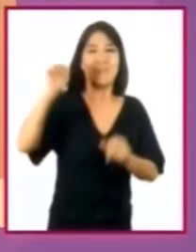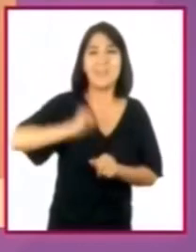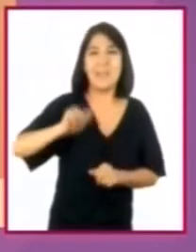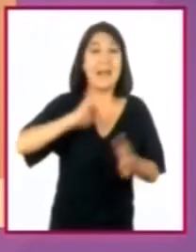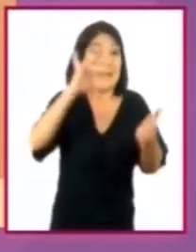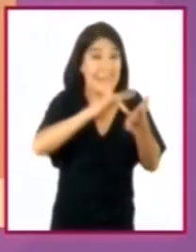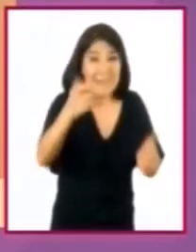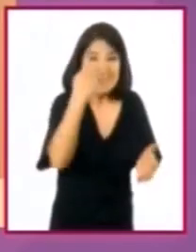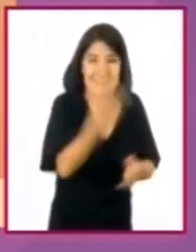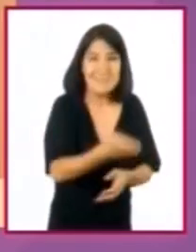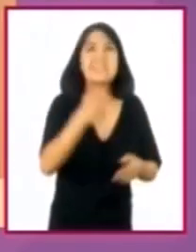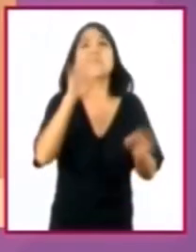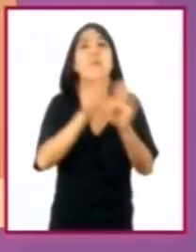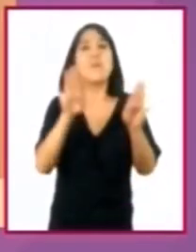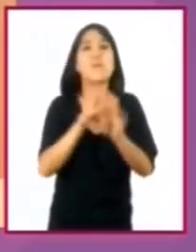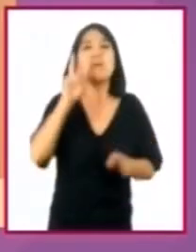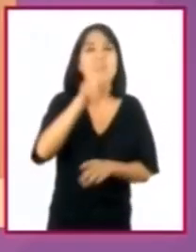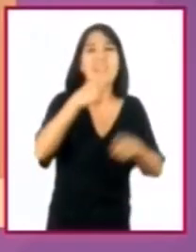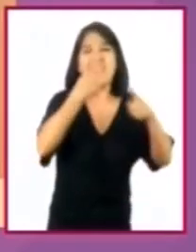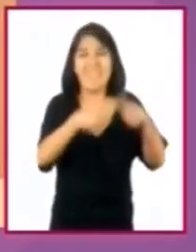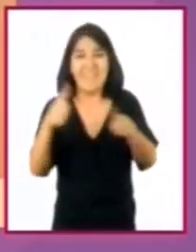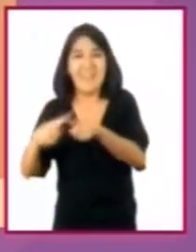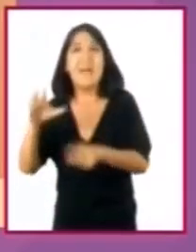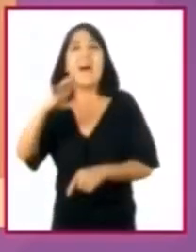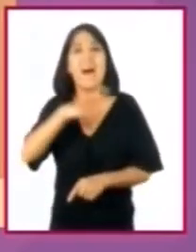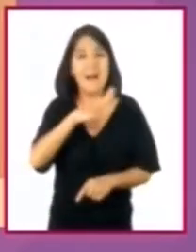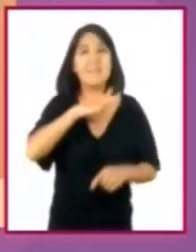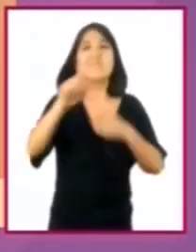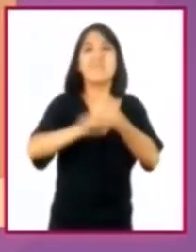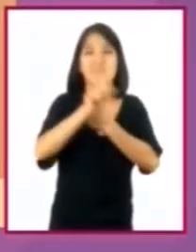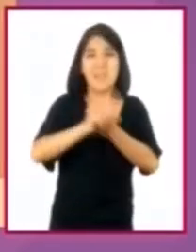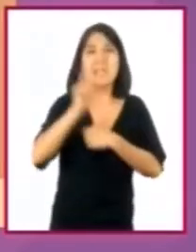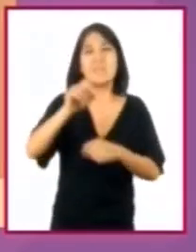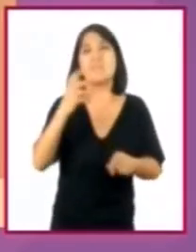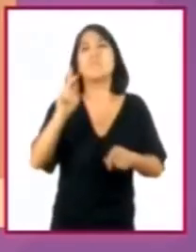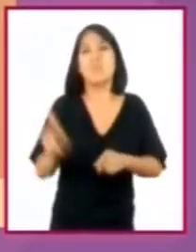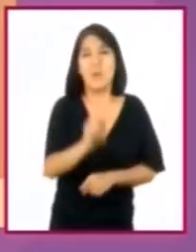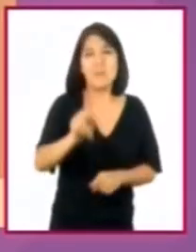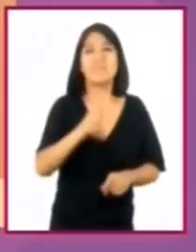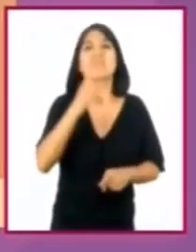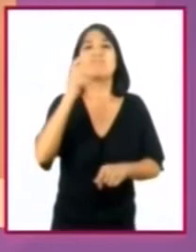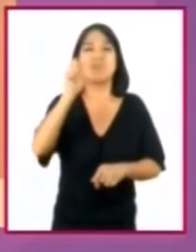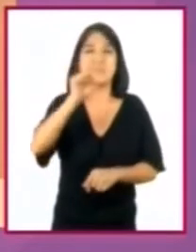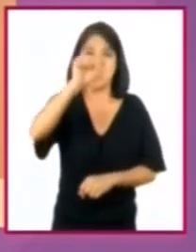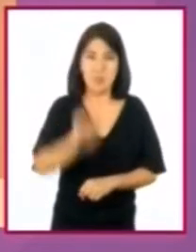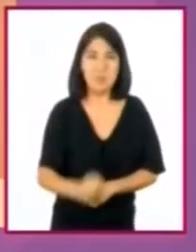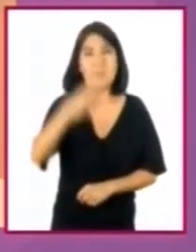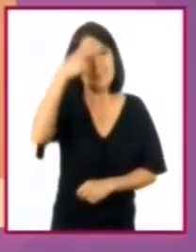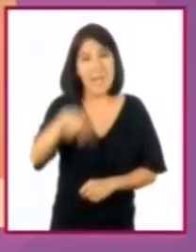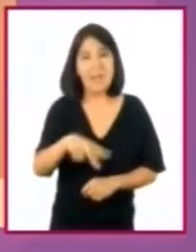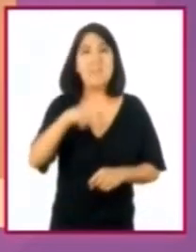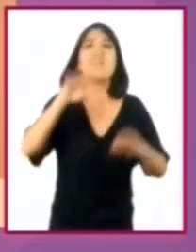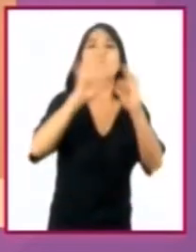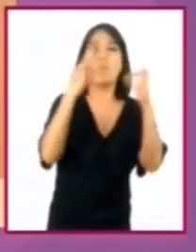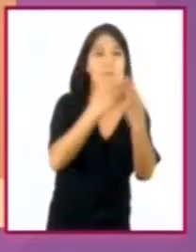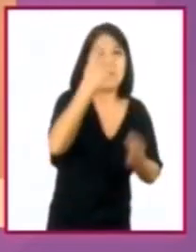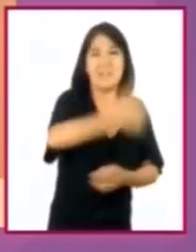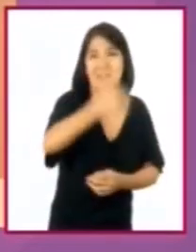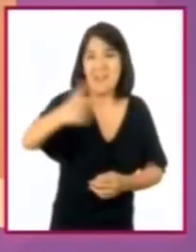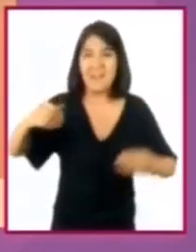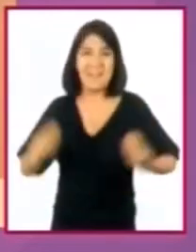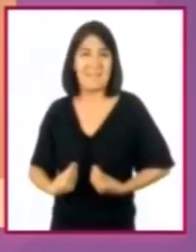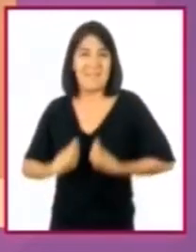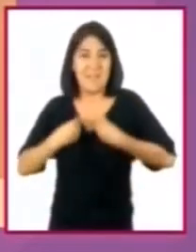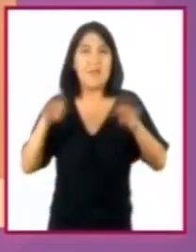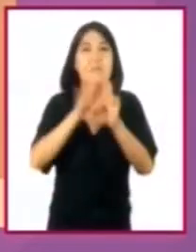se conoce la existencia de diferentes conflictos entre los pueblos mesoamericanos, las formas de vida y los conocimientos científicos